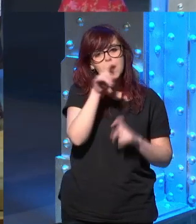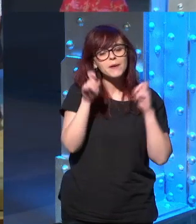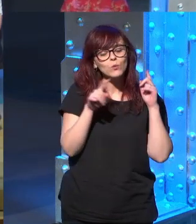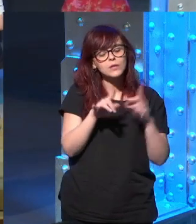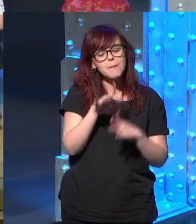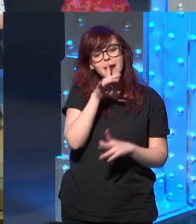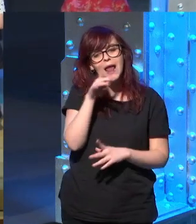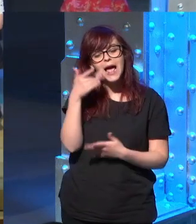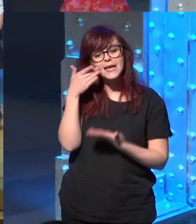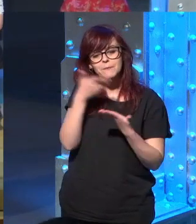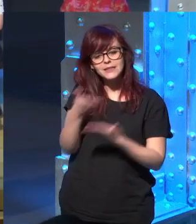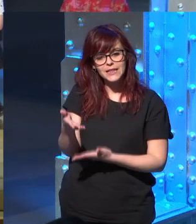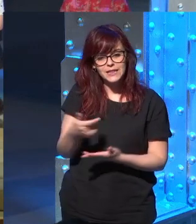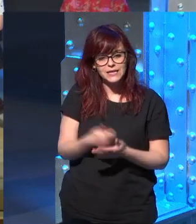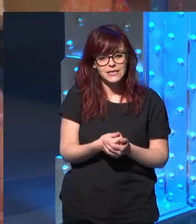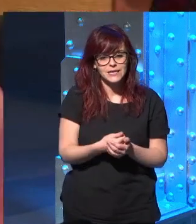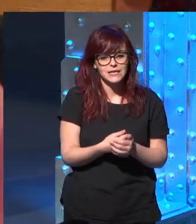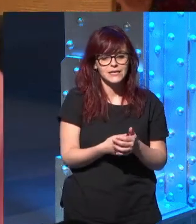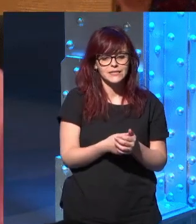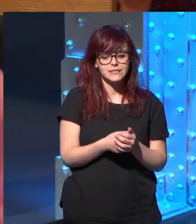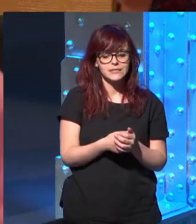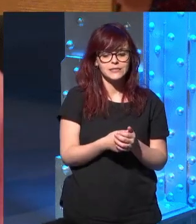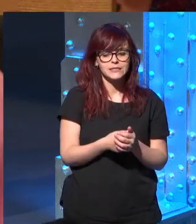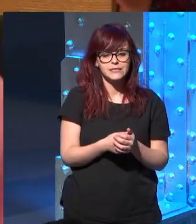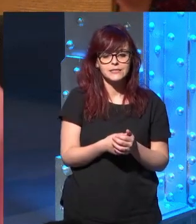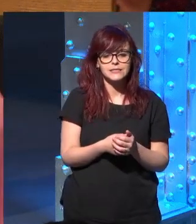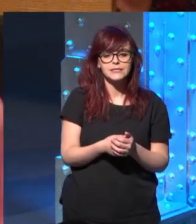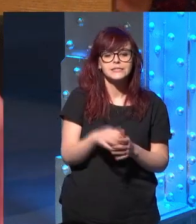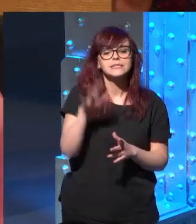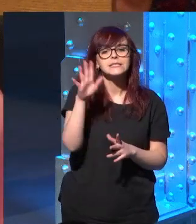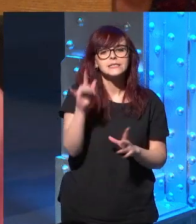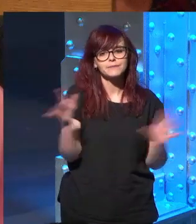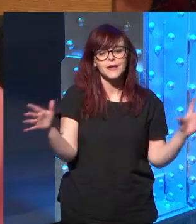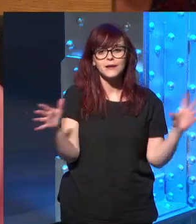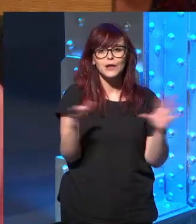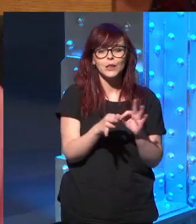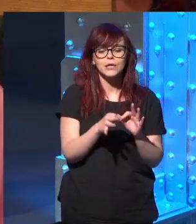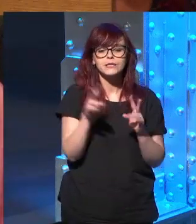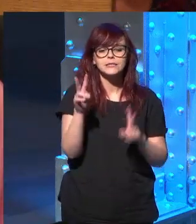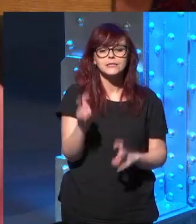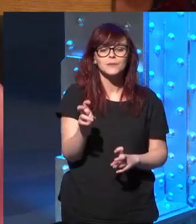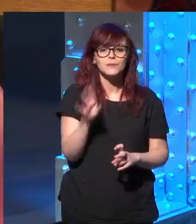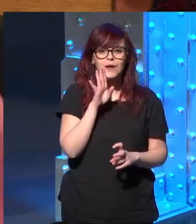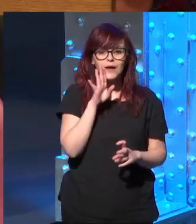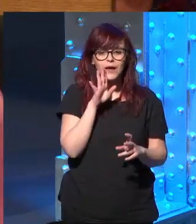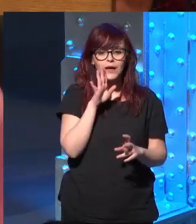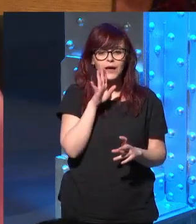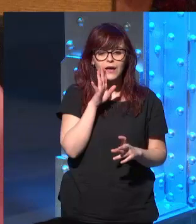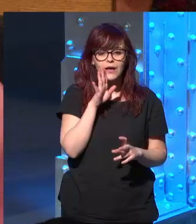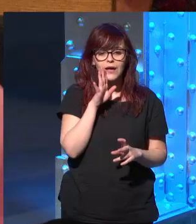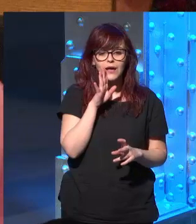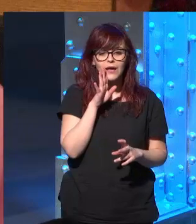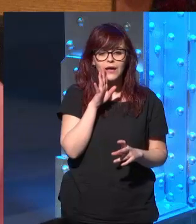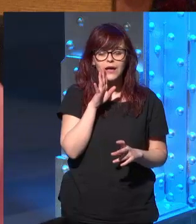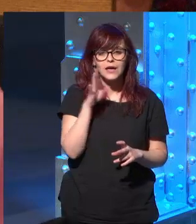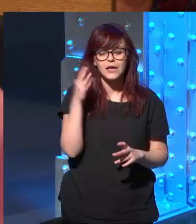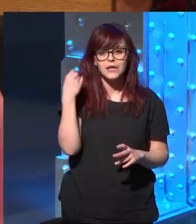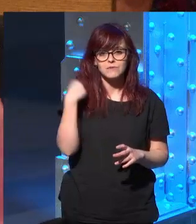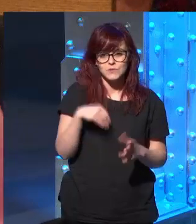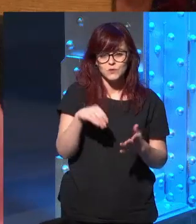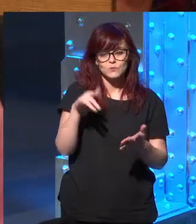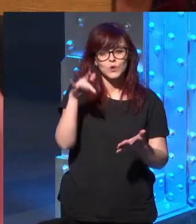pregunta para nuestras invitadas? Sí, está relacionada con lo que ha dicho Yucia al